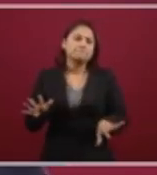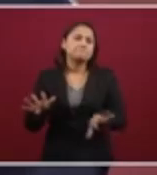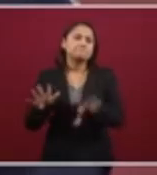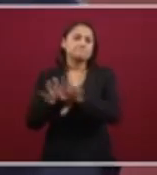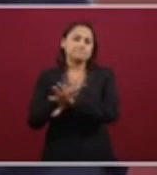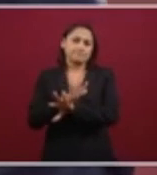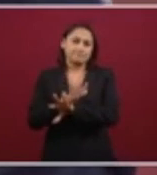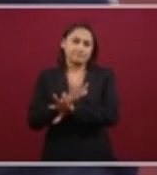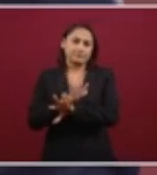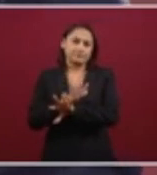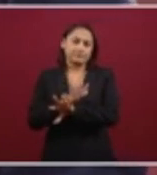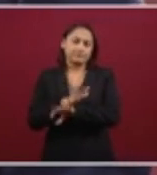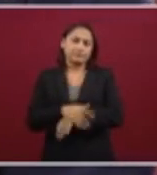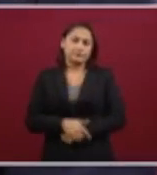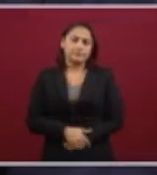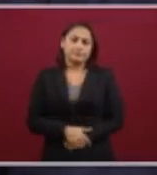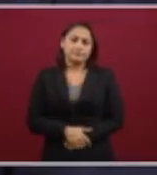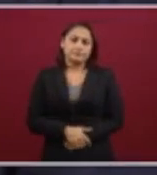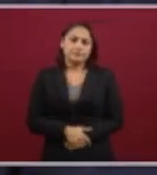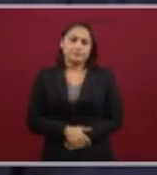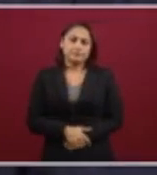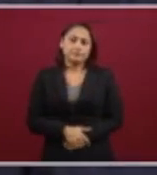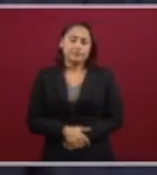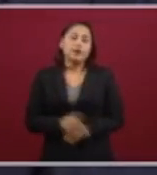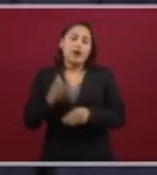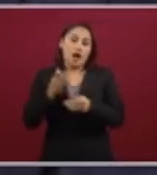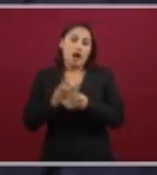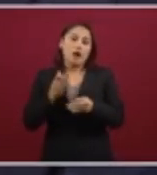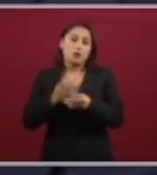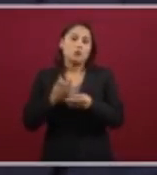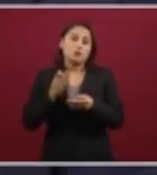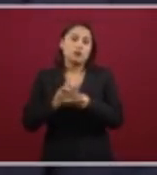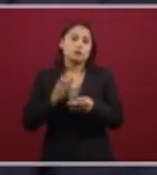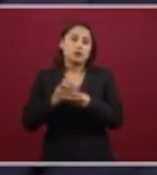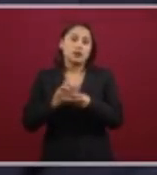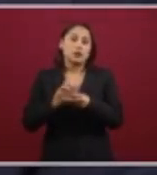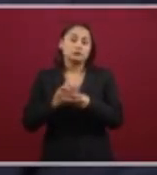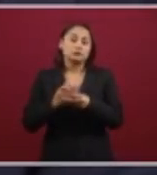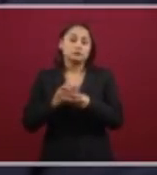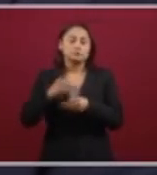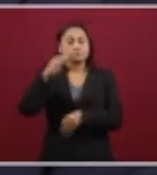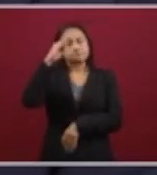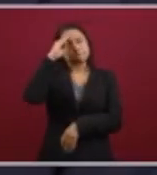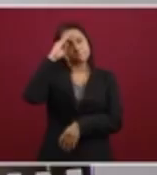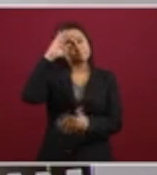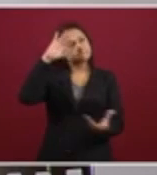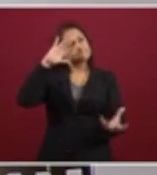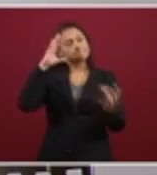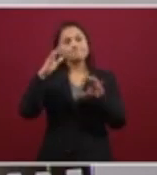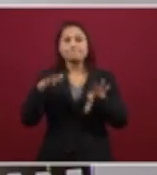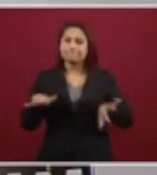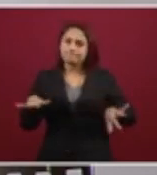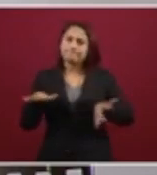dar un gran viraje y echar por la borda